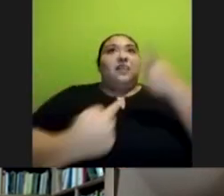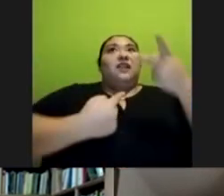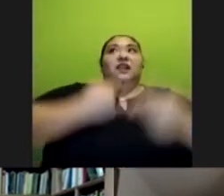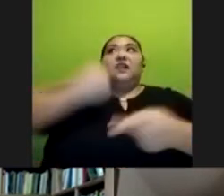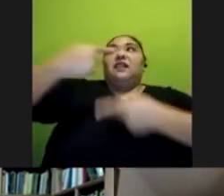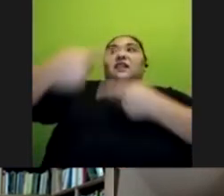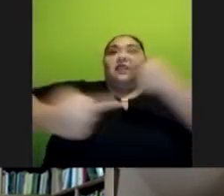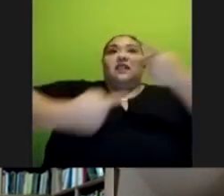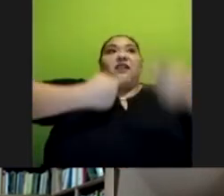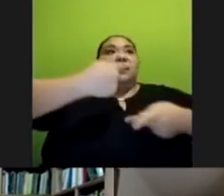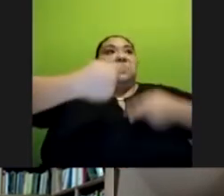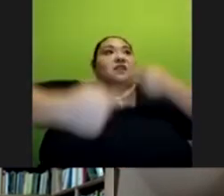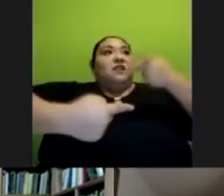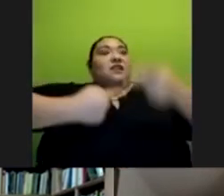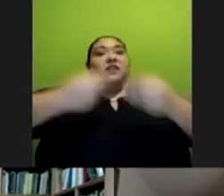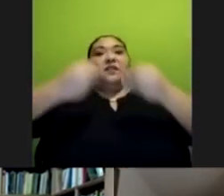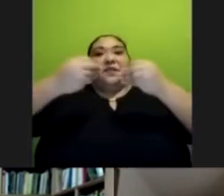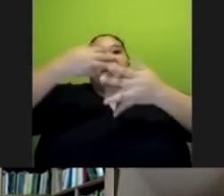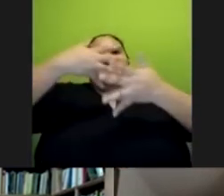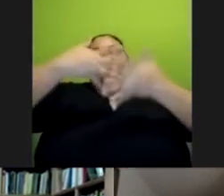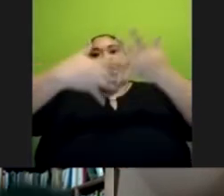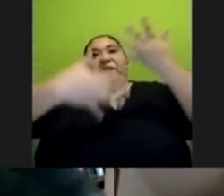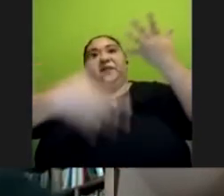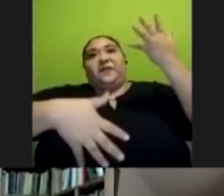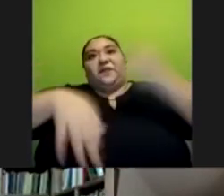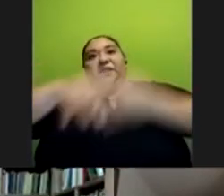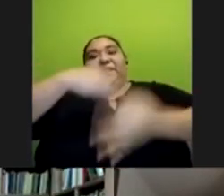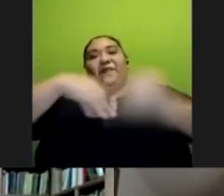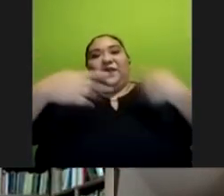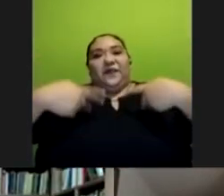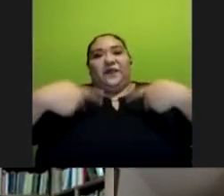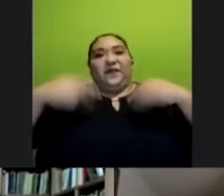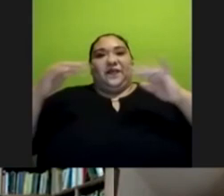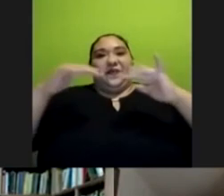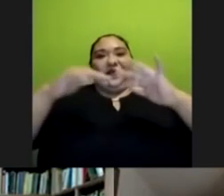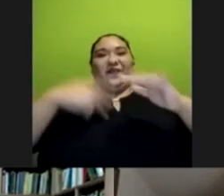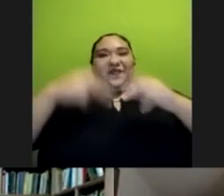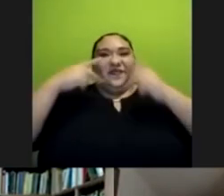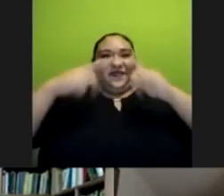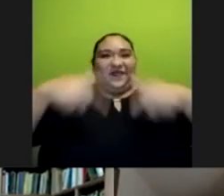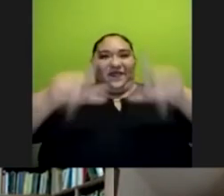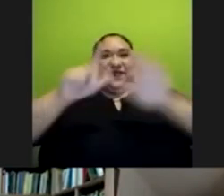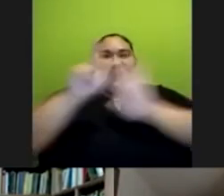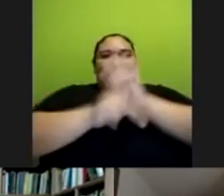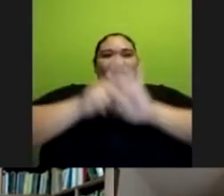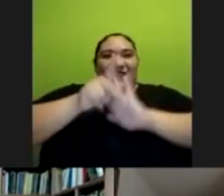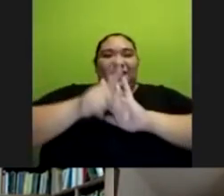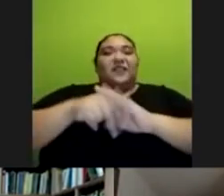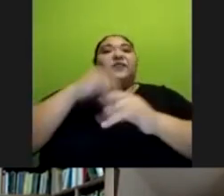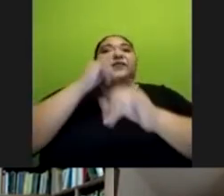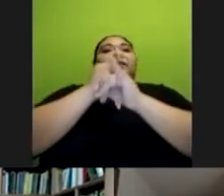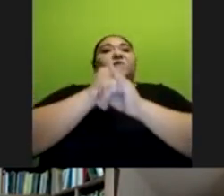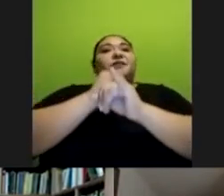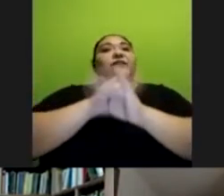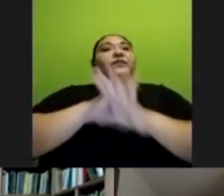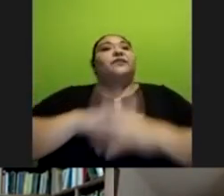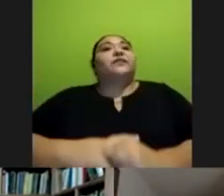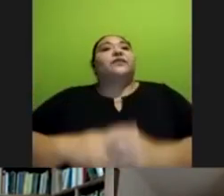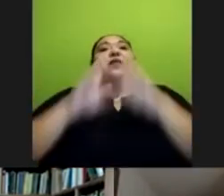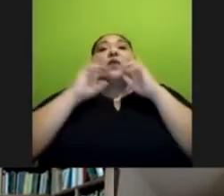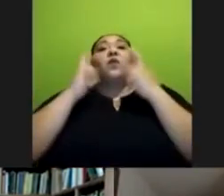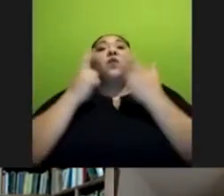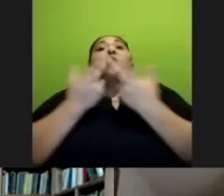parte de los asistentes a esta reunión digital. Y creo